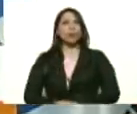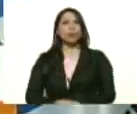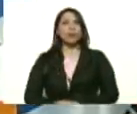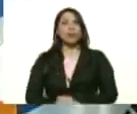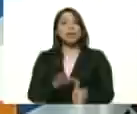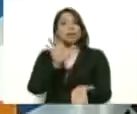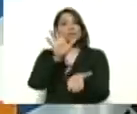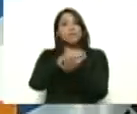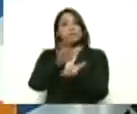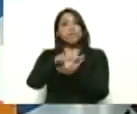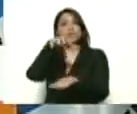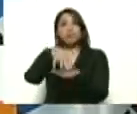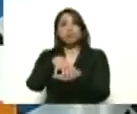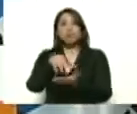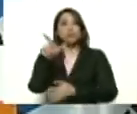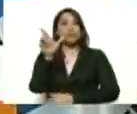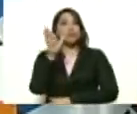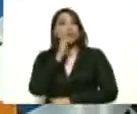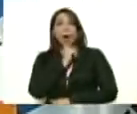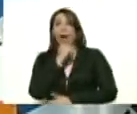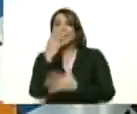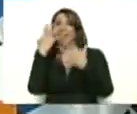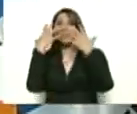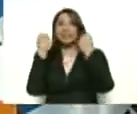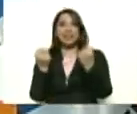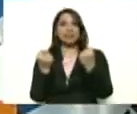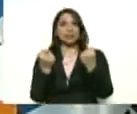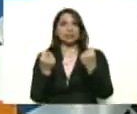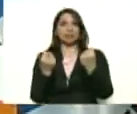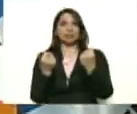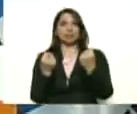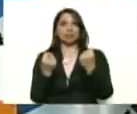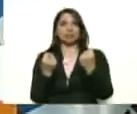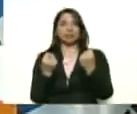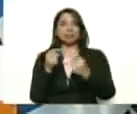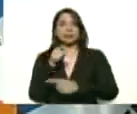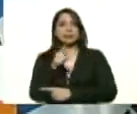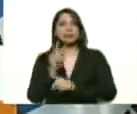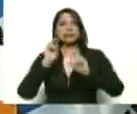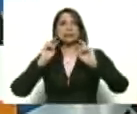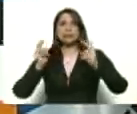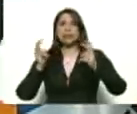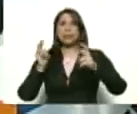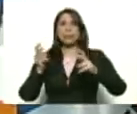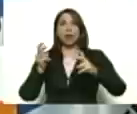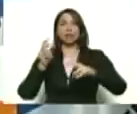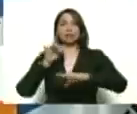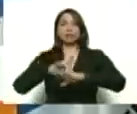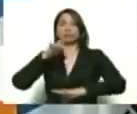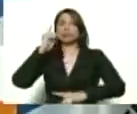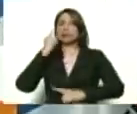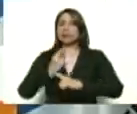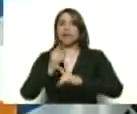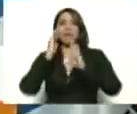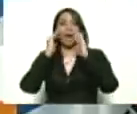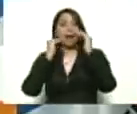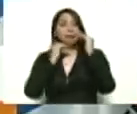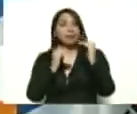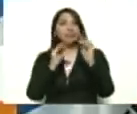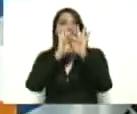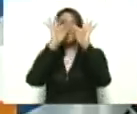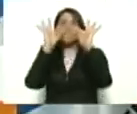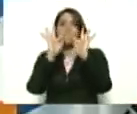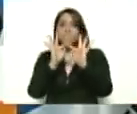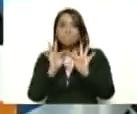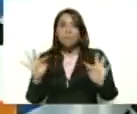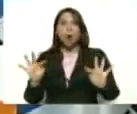Esparta, no han querido entender que esto es un tema muy delicado que debe atenderse de manera,